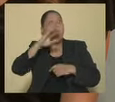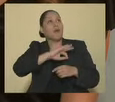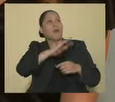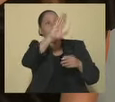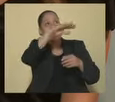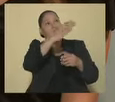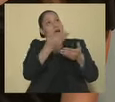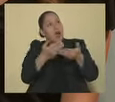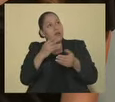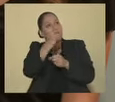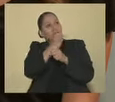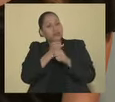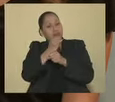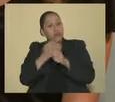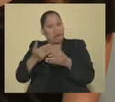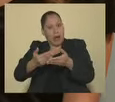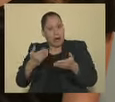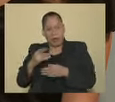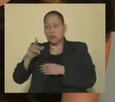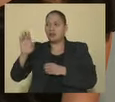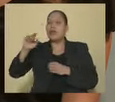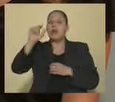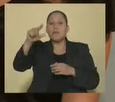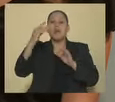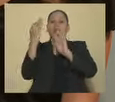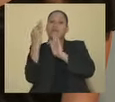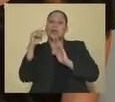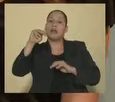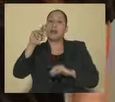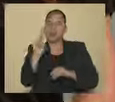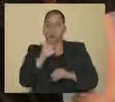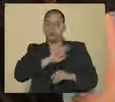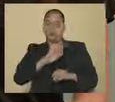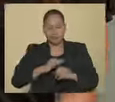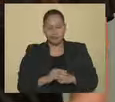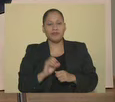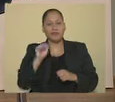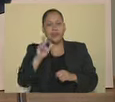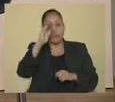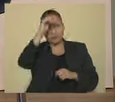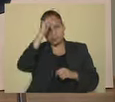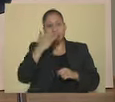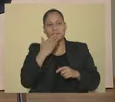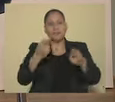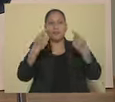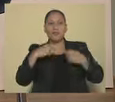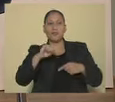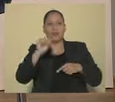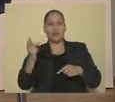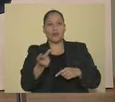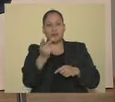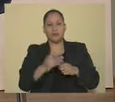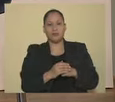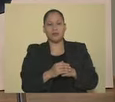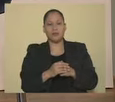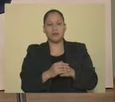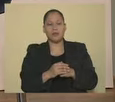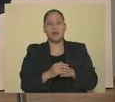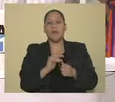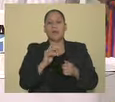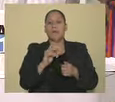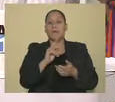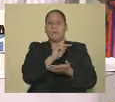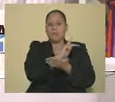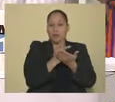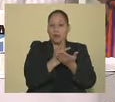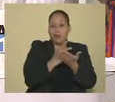averiguación previa, como lo dijimos ese día, ante el Ministerio Público. Ok. Muy bien. Gracias. Bueno, aquí tenemos otra pregunta más. Dice, de acuerdo al programa